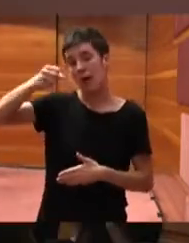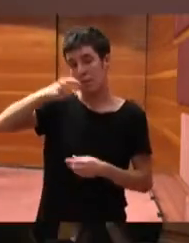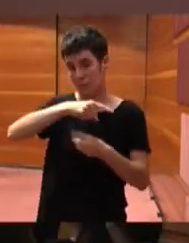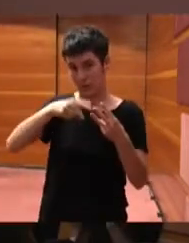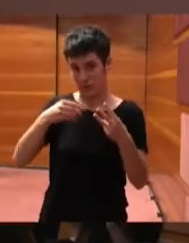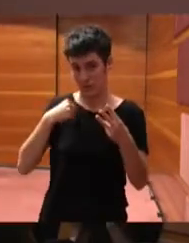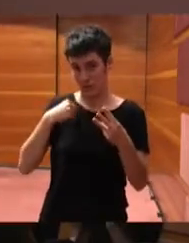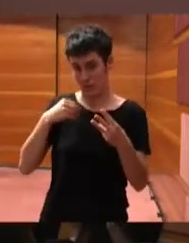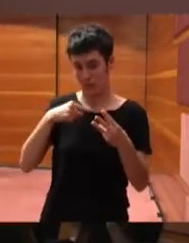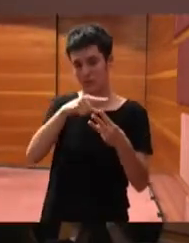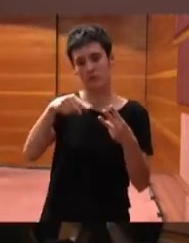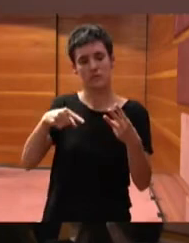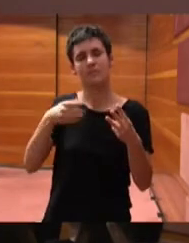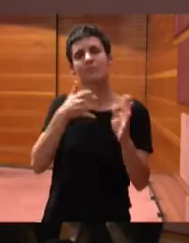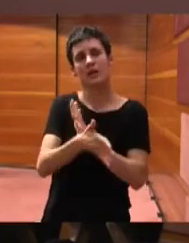a ver un poco qué significan.